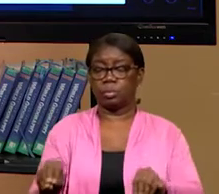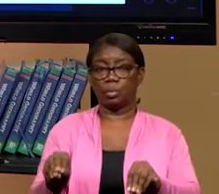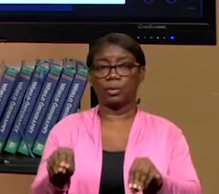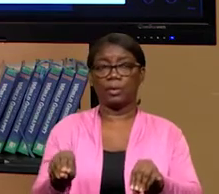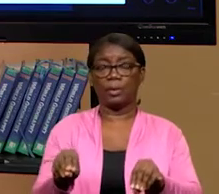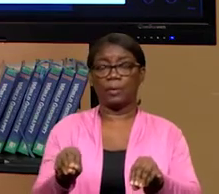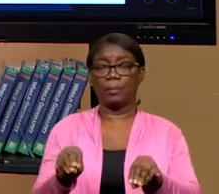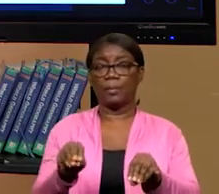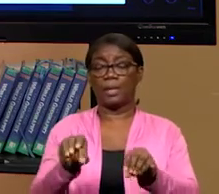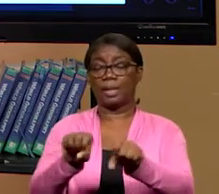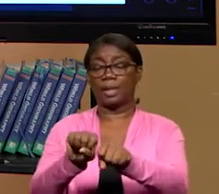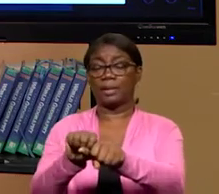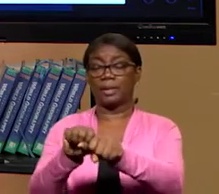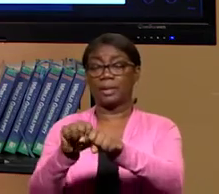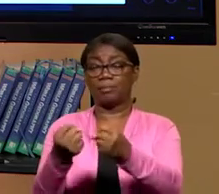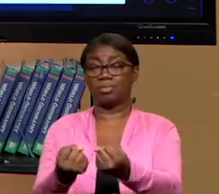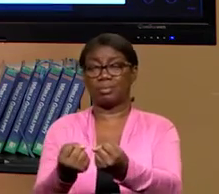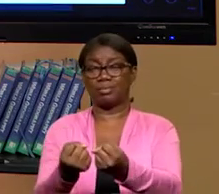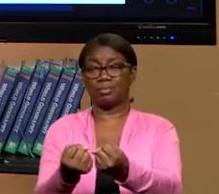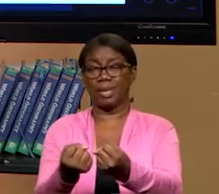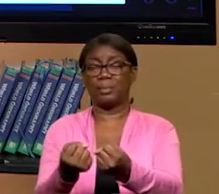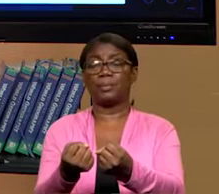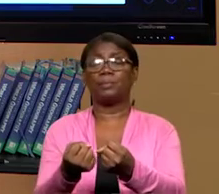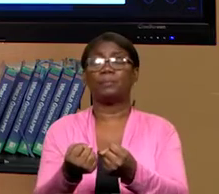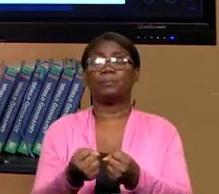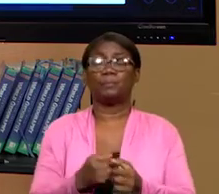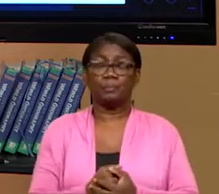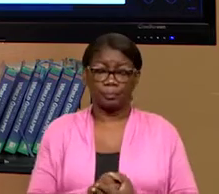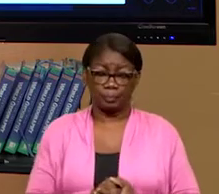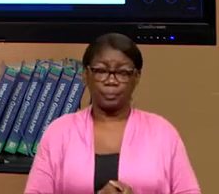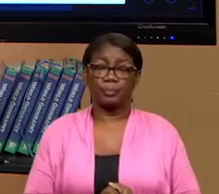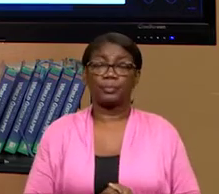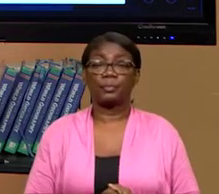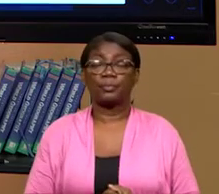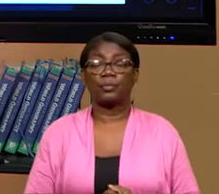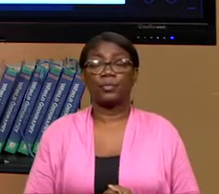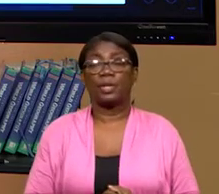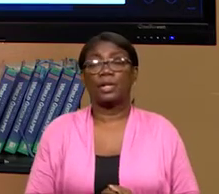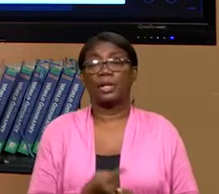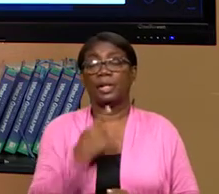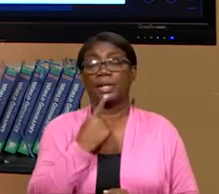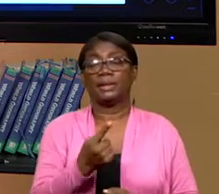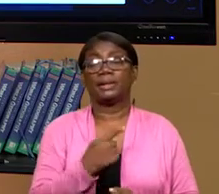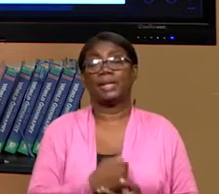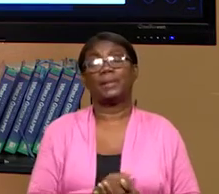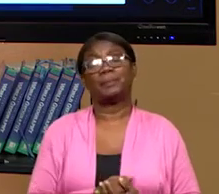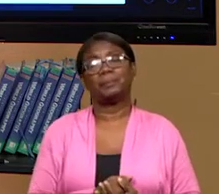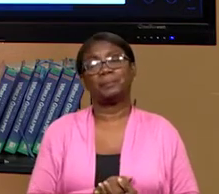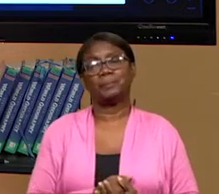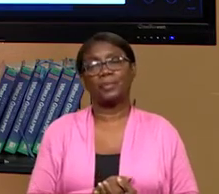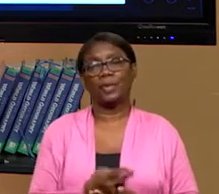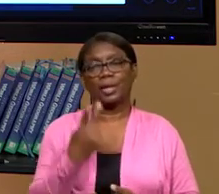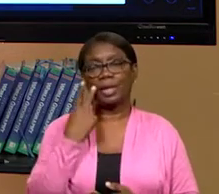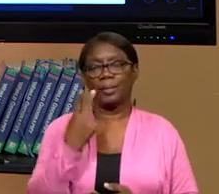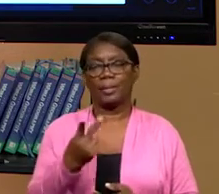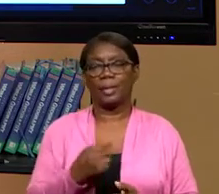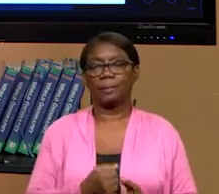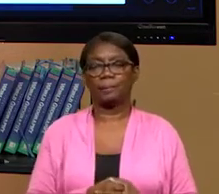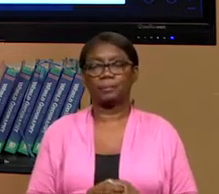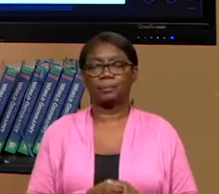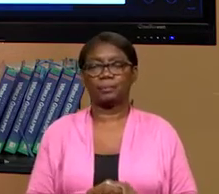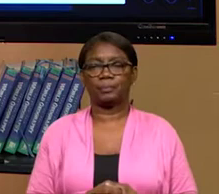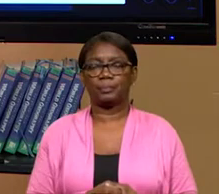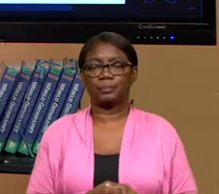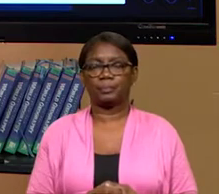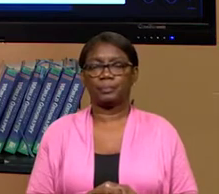más profundos, o sea, se dañen más circuitos de retroalimentación. Y como les decía, aquí ustedes observan,